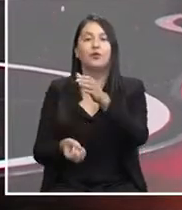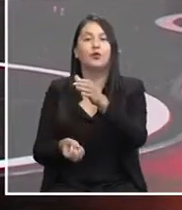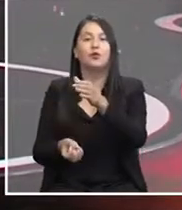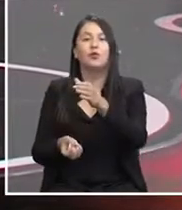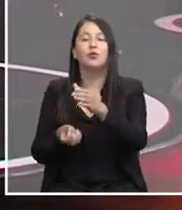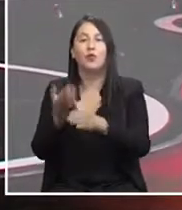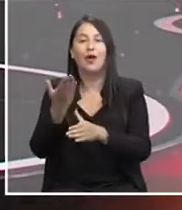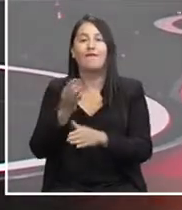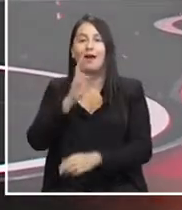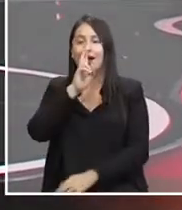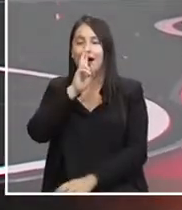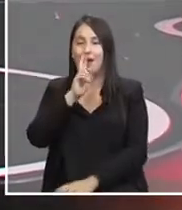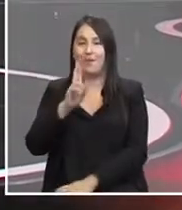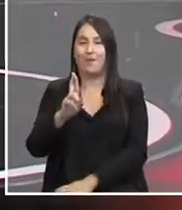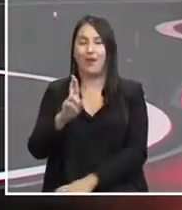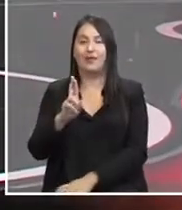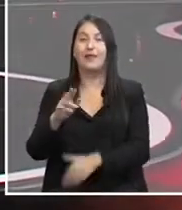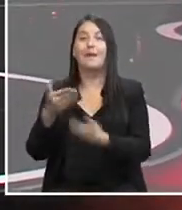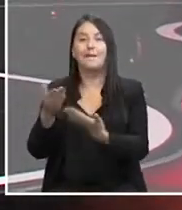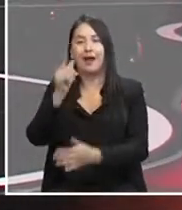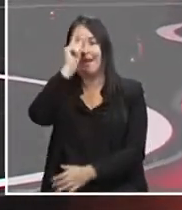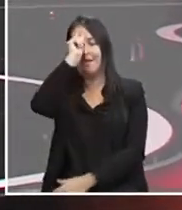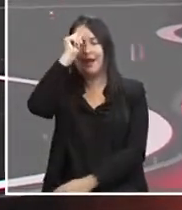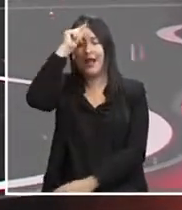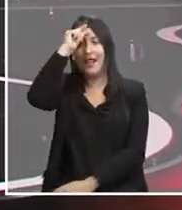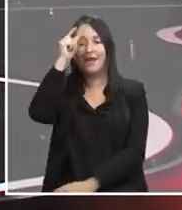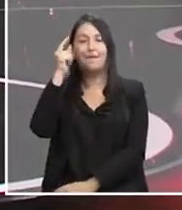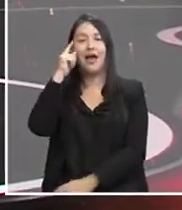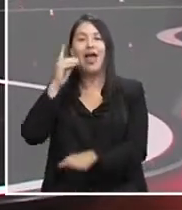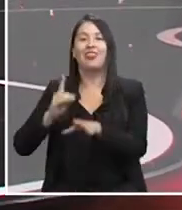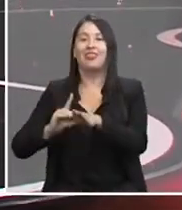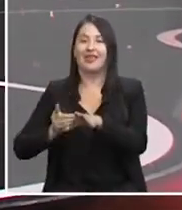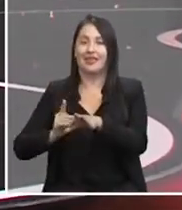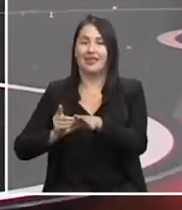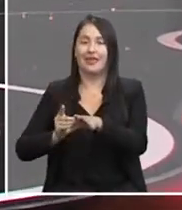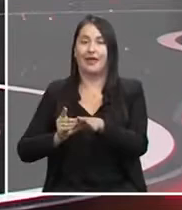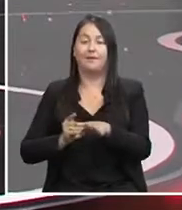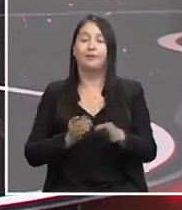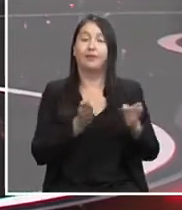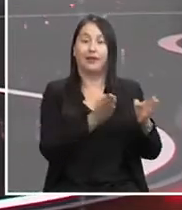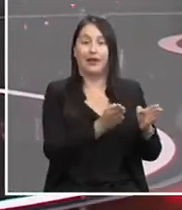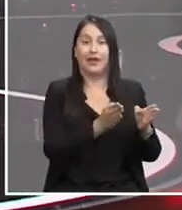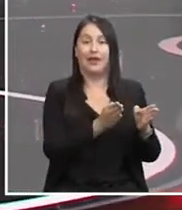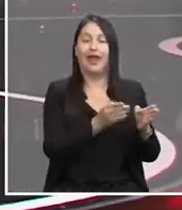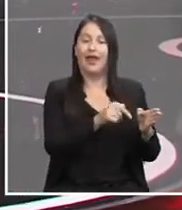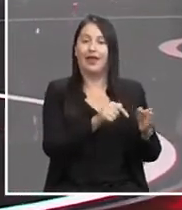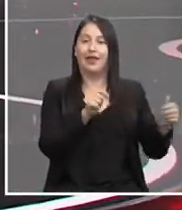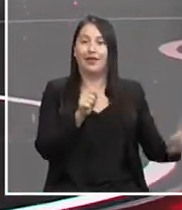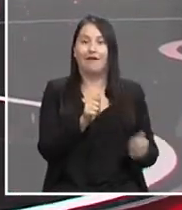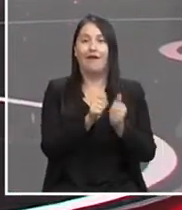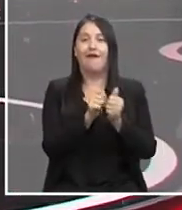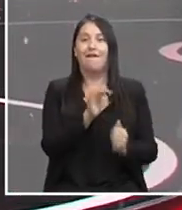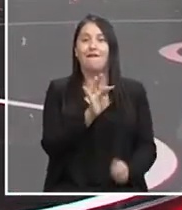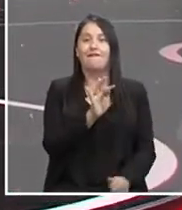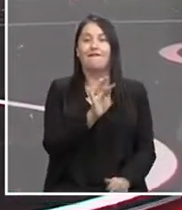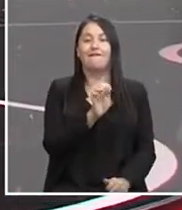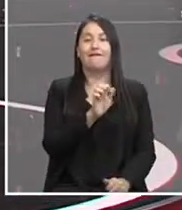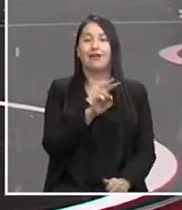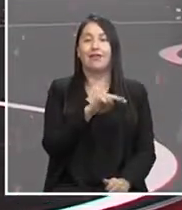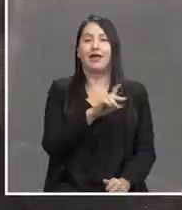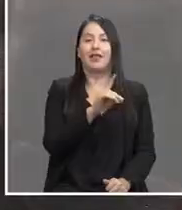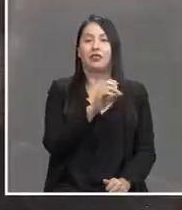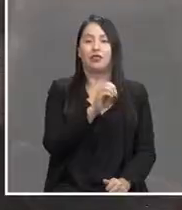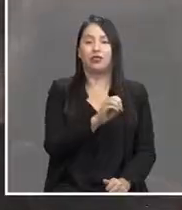una nueva respuesta innovadora al paradigma digital. Y por otro lado, nos acompaña también aquí en el estudio Fernando Paulsen,